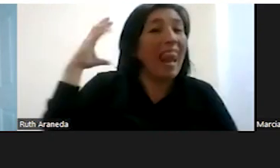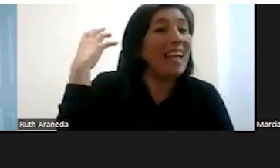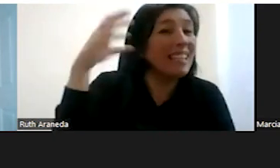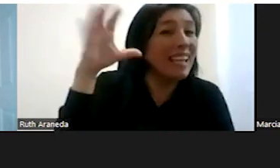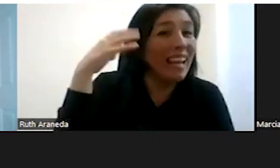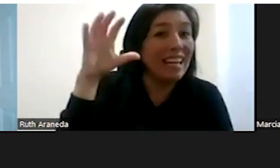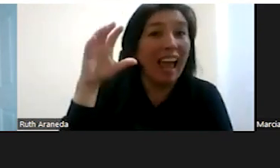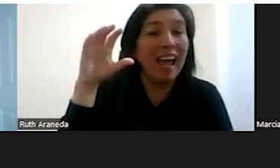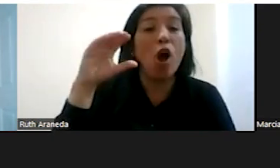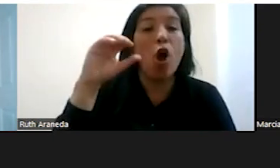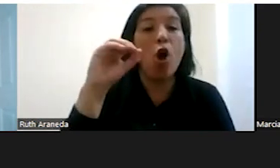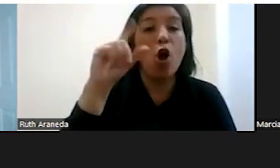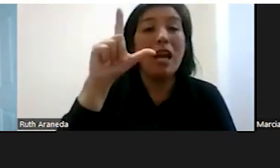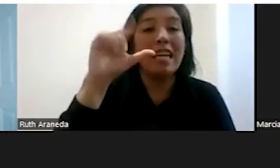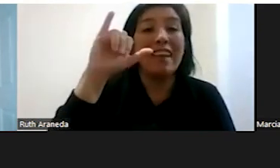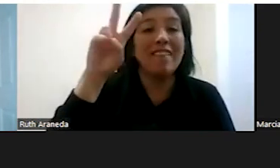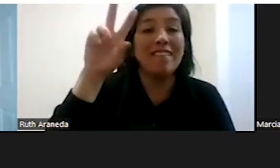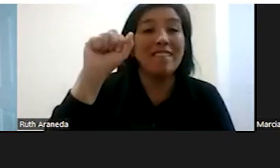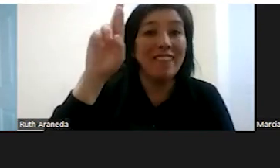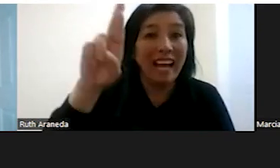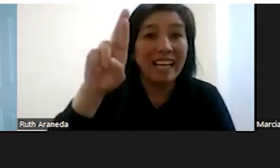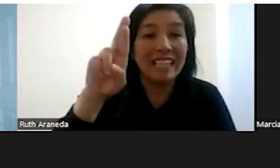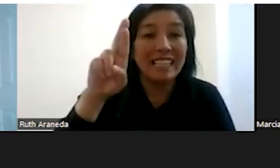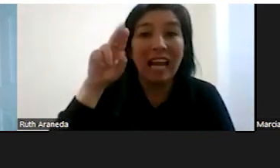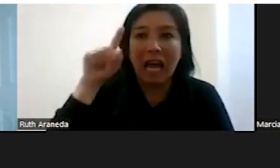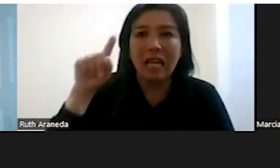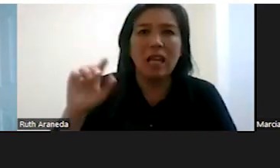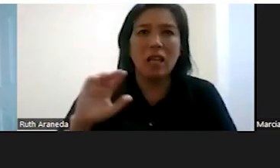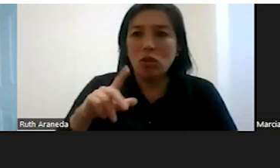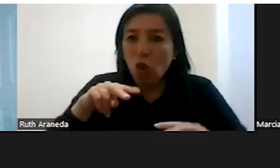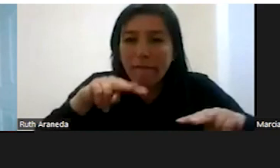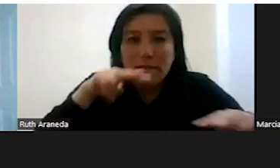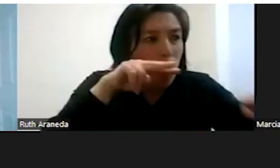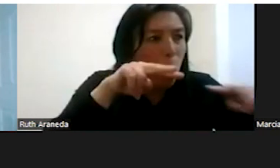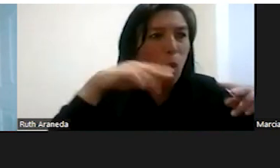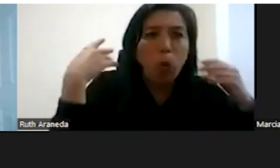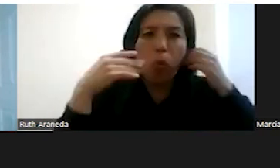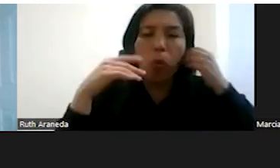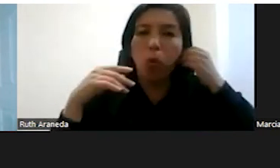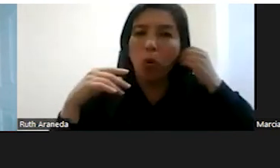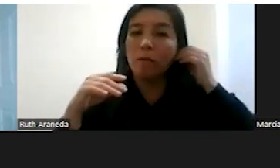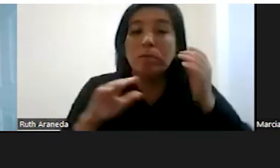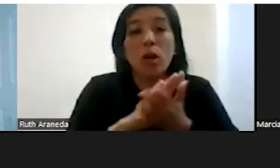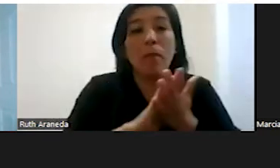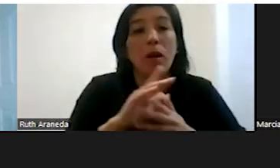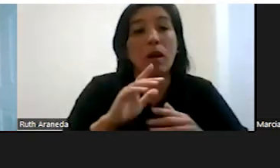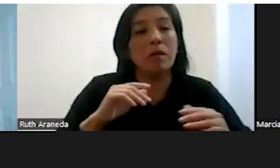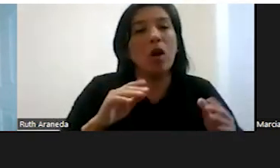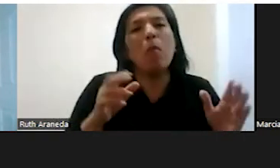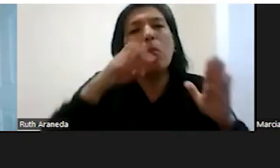escala. Pero lo normal es que los proyectos chicos se les complica la vida. O sea, una empresa puede quebrar si le paran la